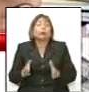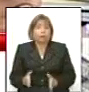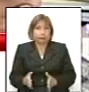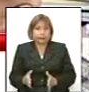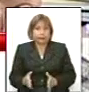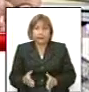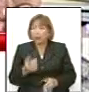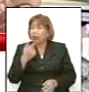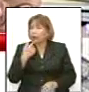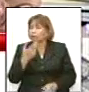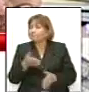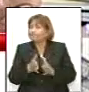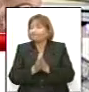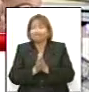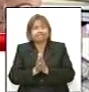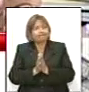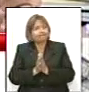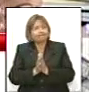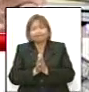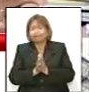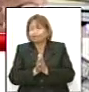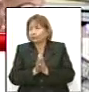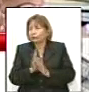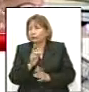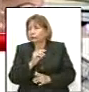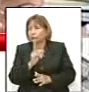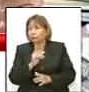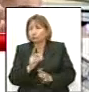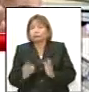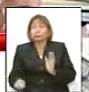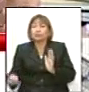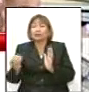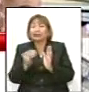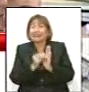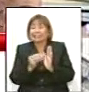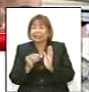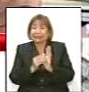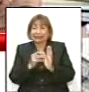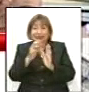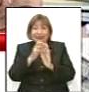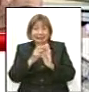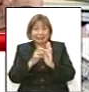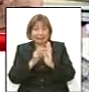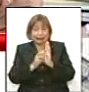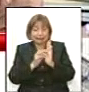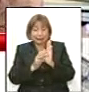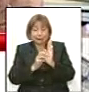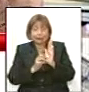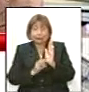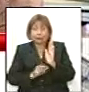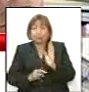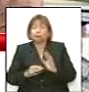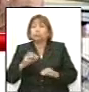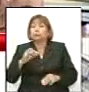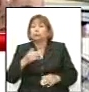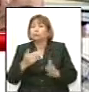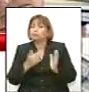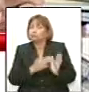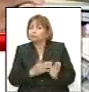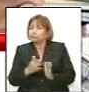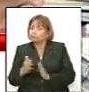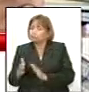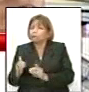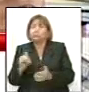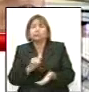un pedido que quiero hacer, que dentro de este plan del Bicentenario, está hablando